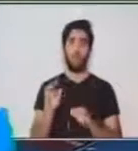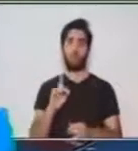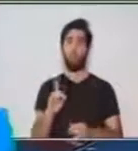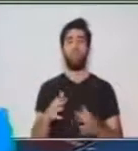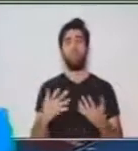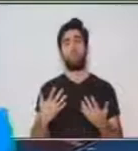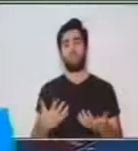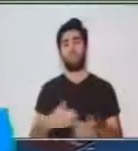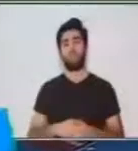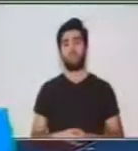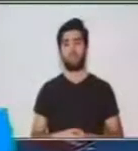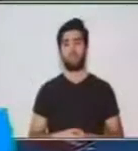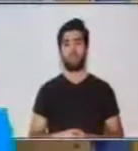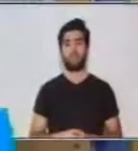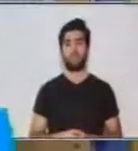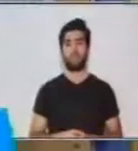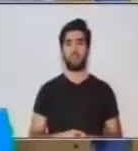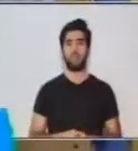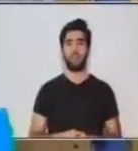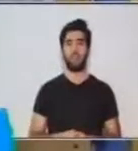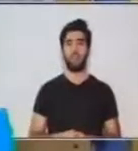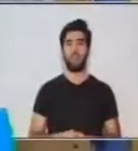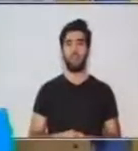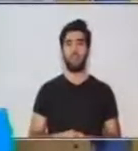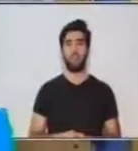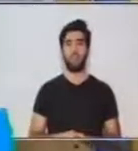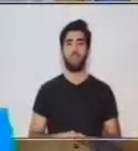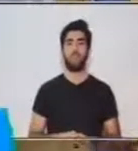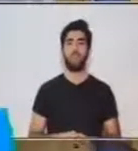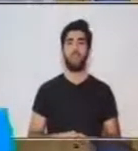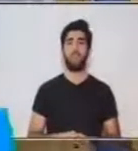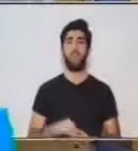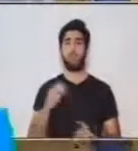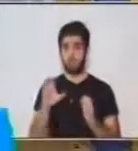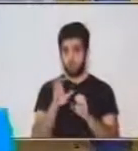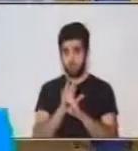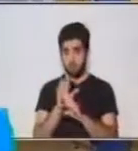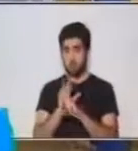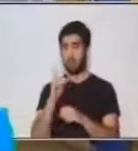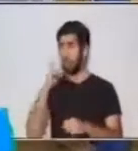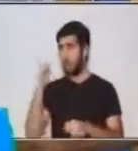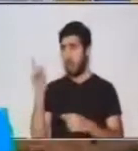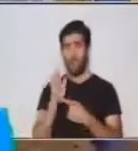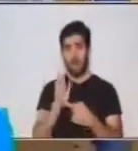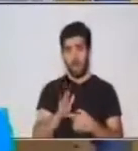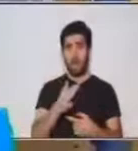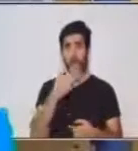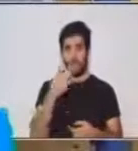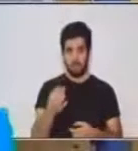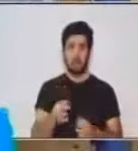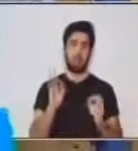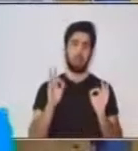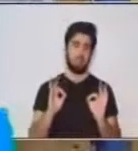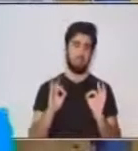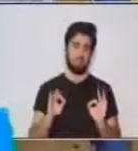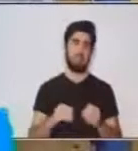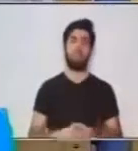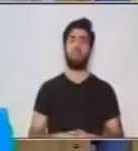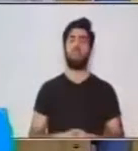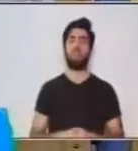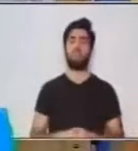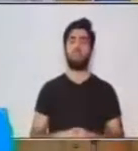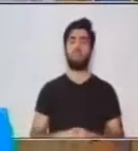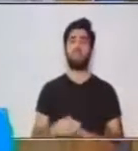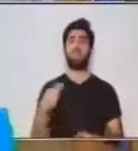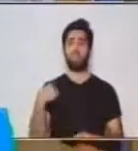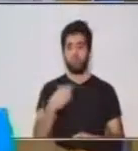Obviamente, si hay hechos comprobables, este argumento es un argumento válido. Esto es